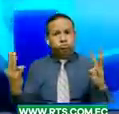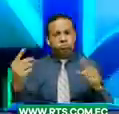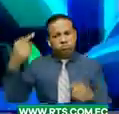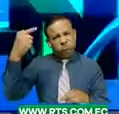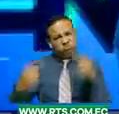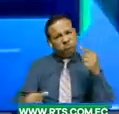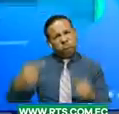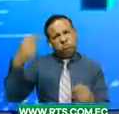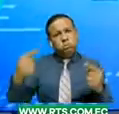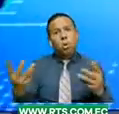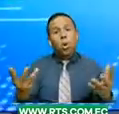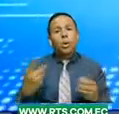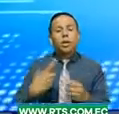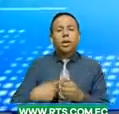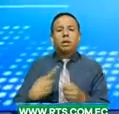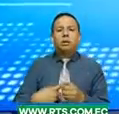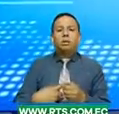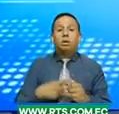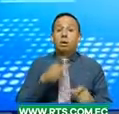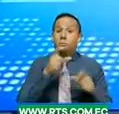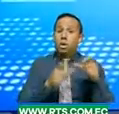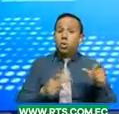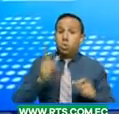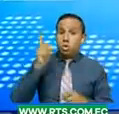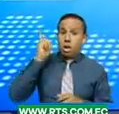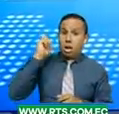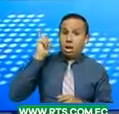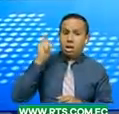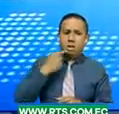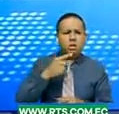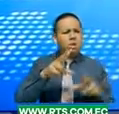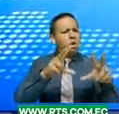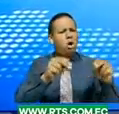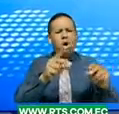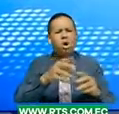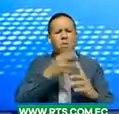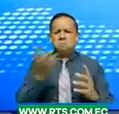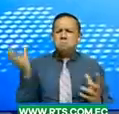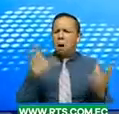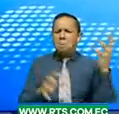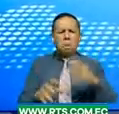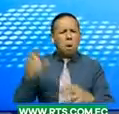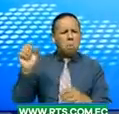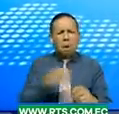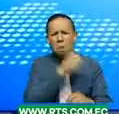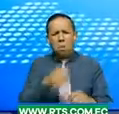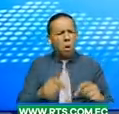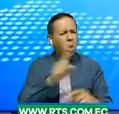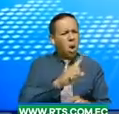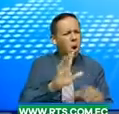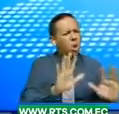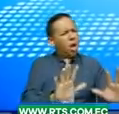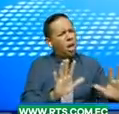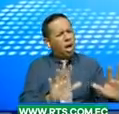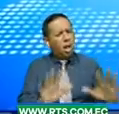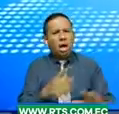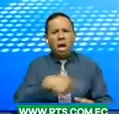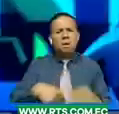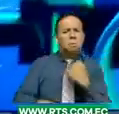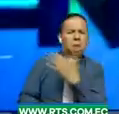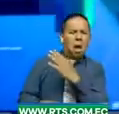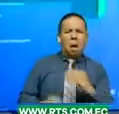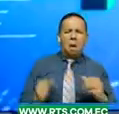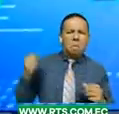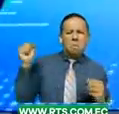Mientras los dirigentes alentaban a no participar de la violencia, decenas de manifestantes rompieron veredas y alcantarillas